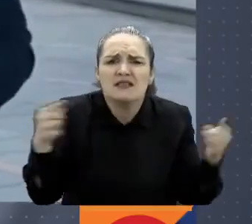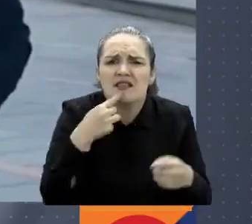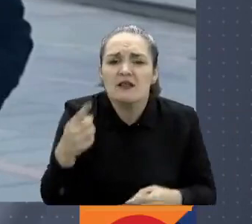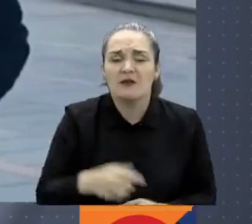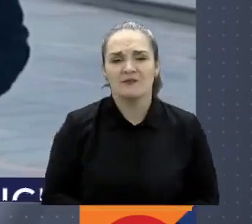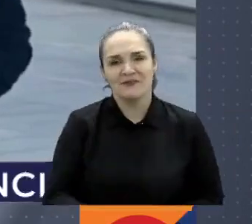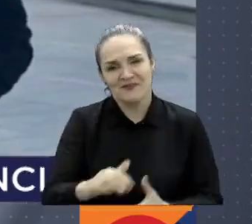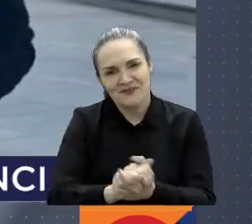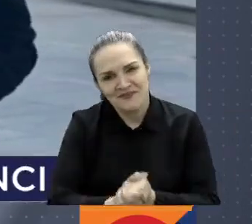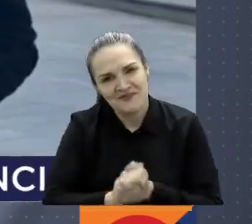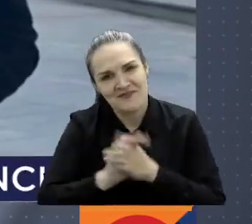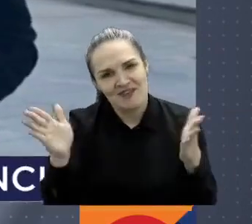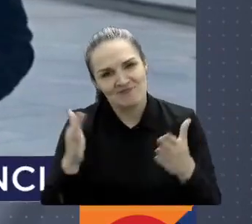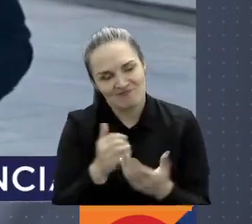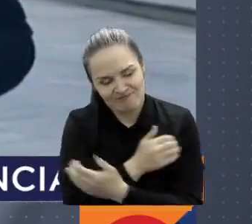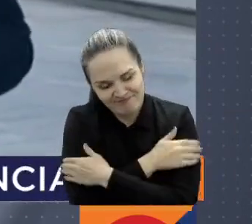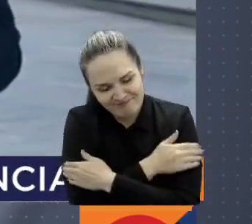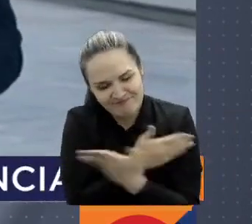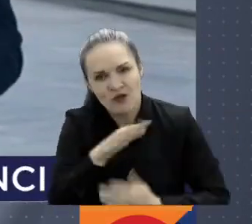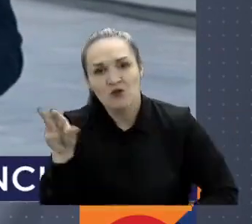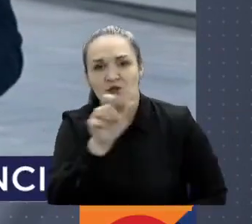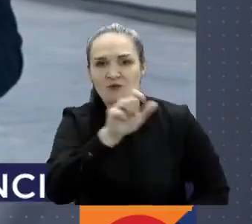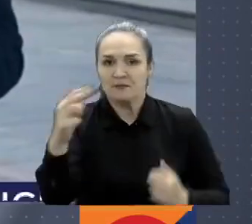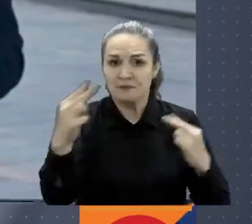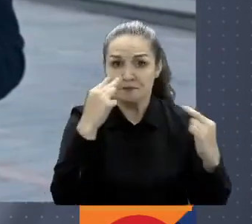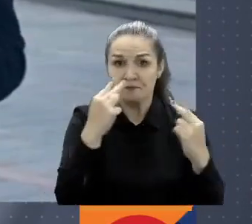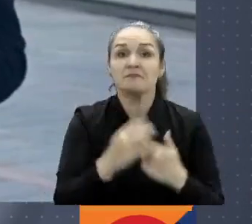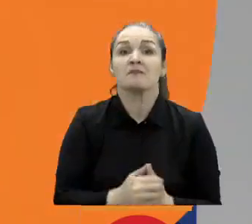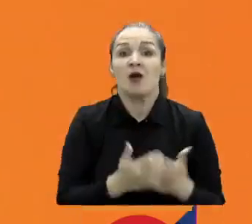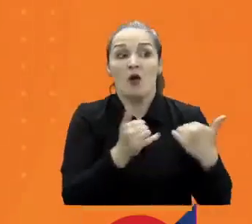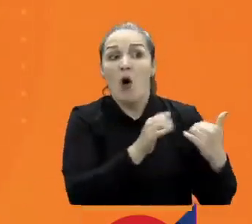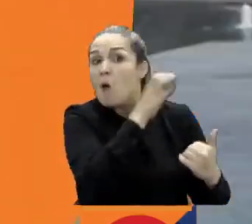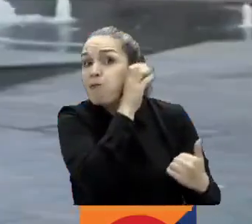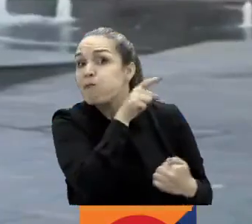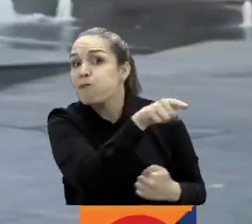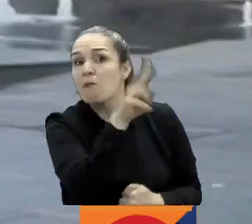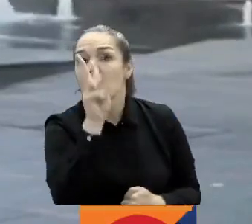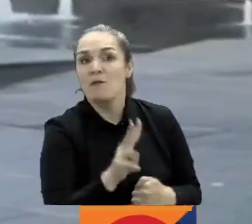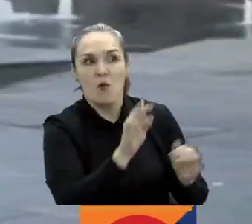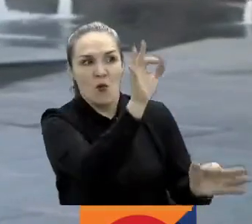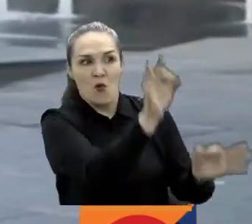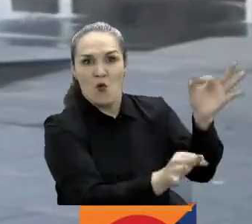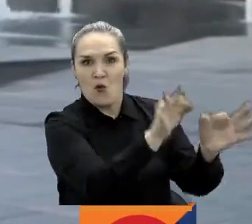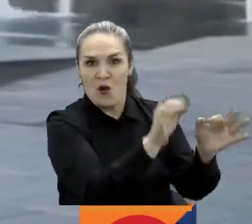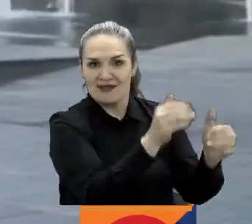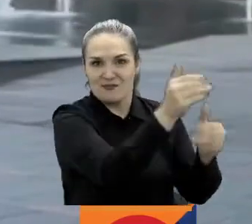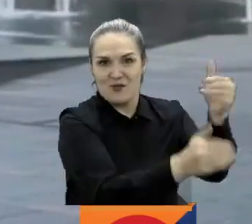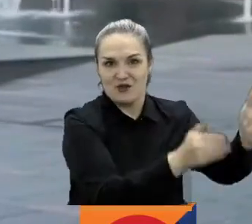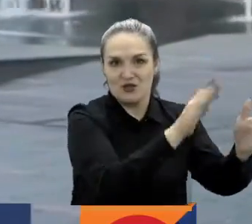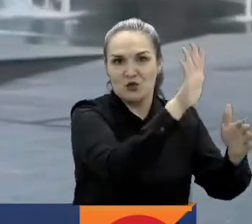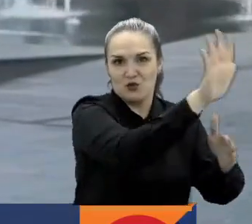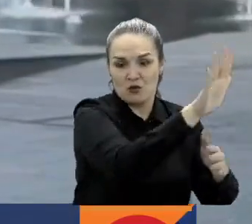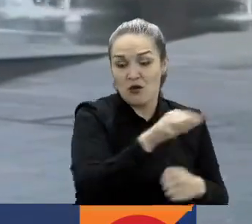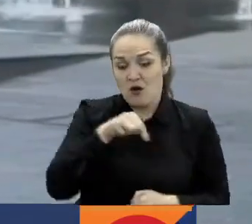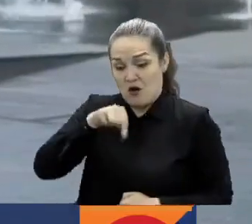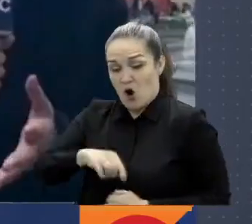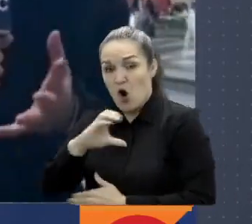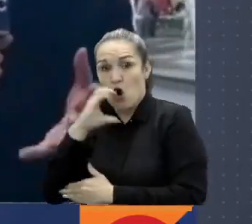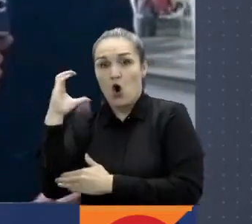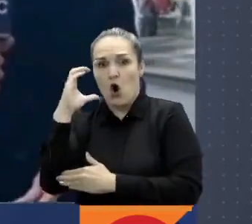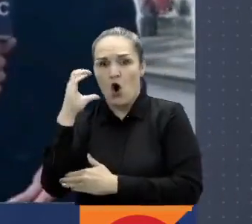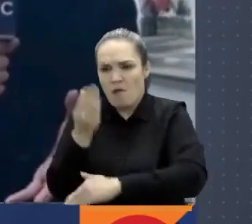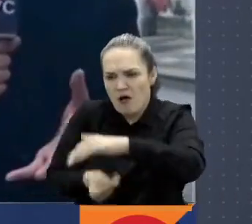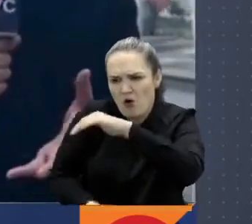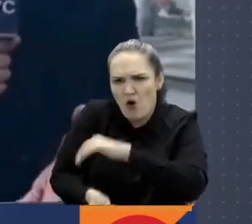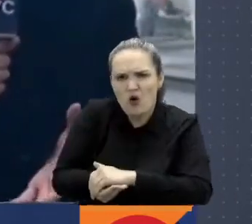Cordial saludo a usted y a todos los televidentes. En medio del juicio que se adelanta contra el excongresista Julio Gerlain por la compra de votos y